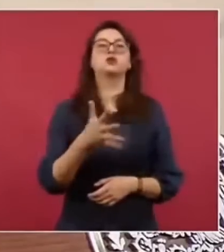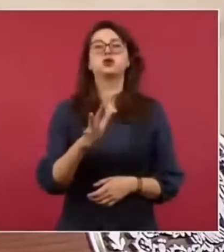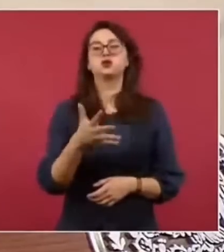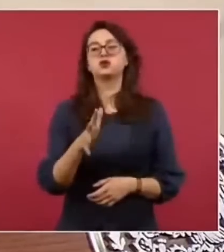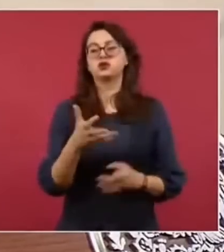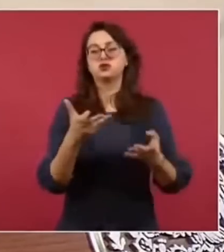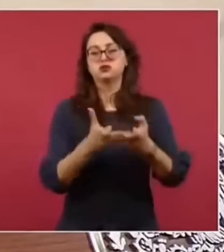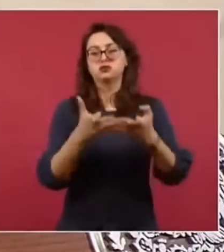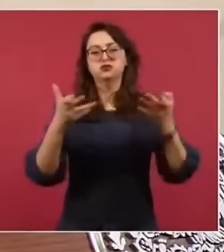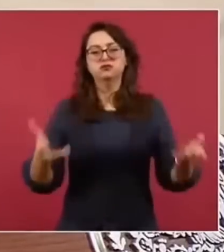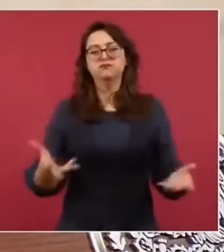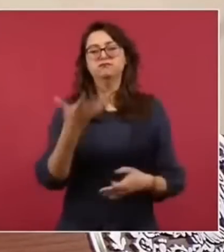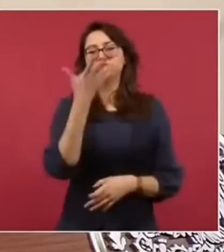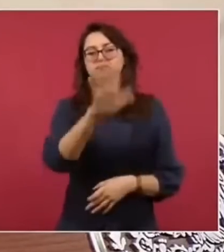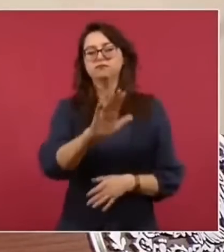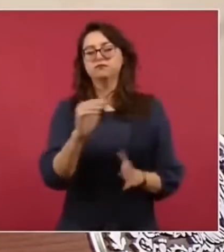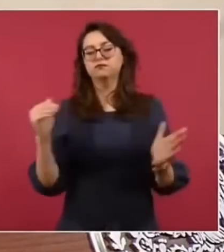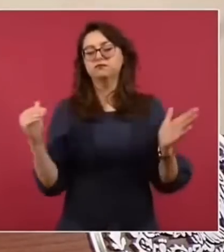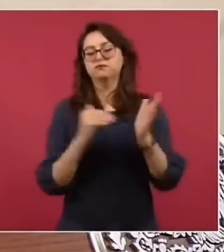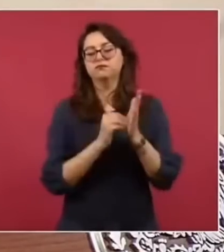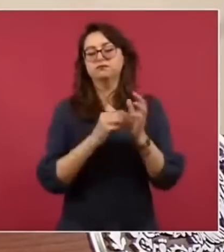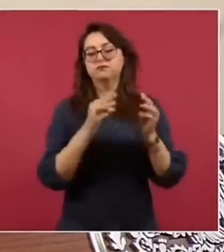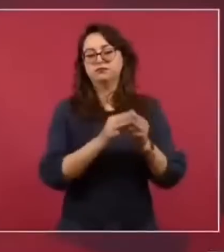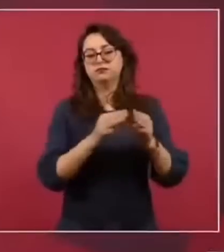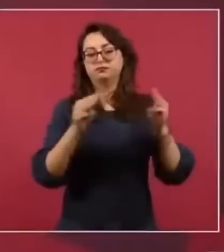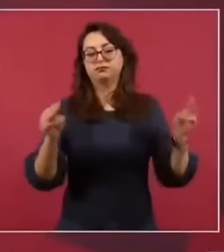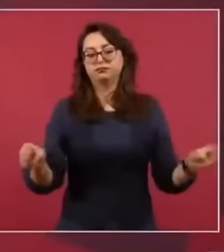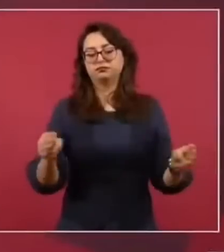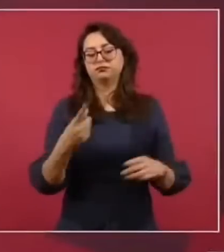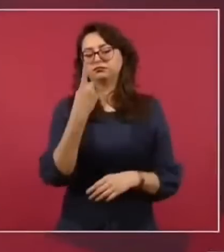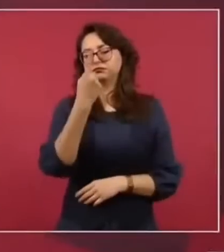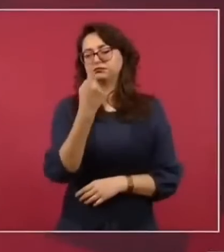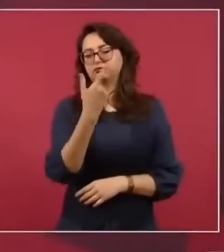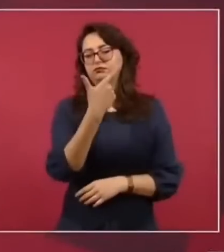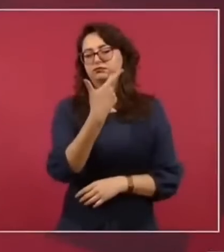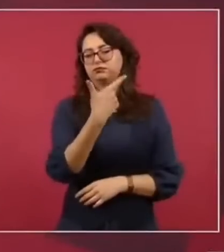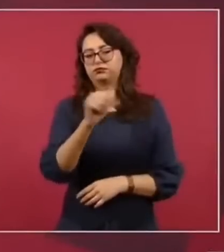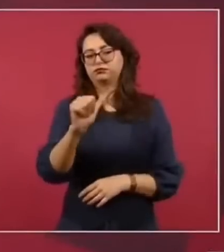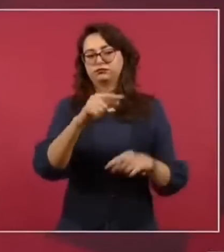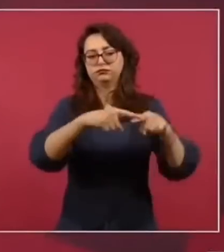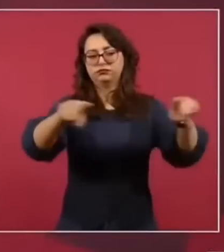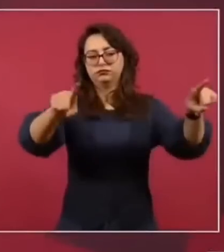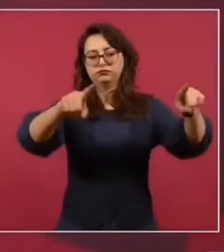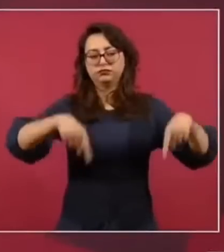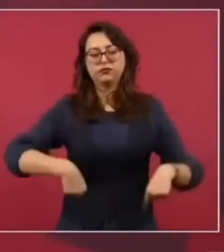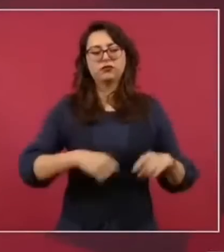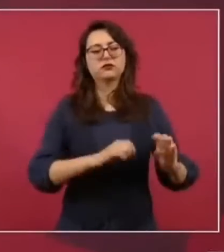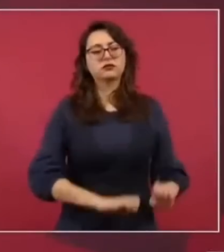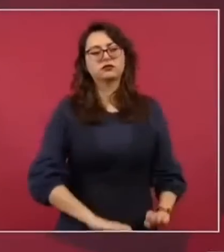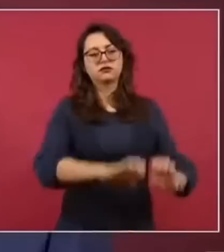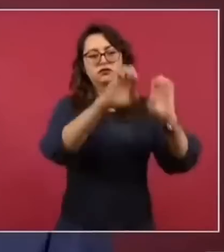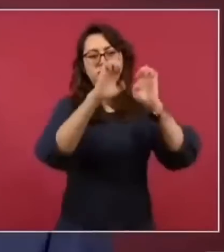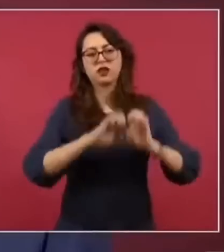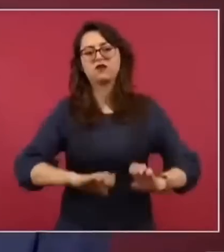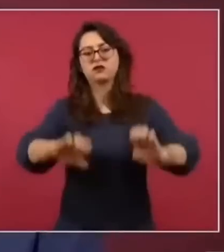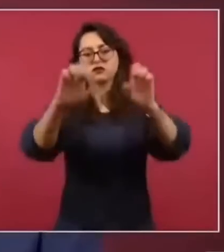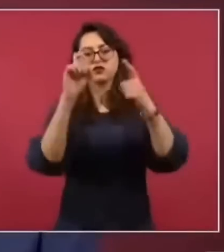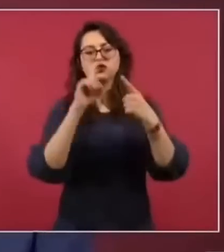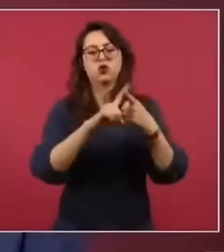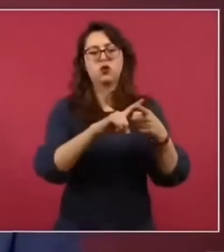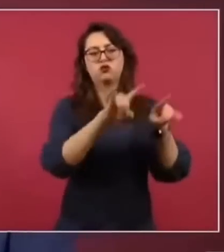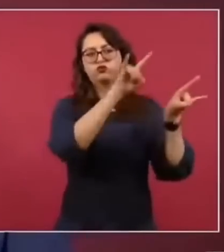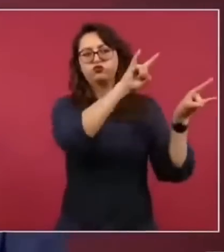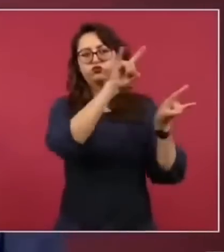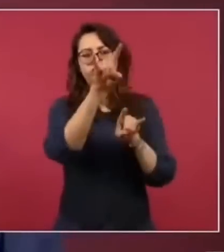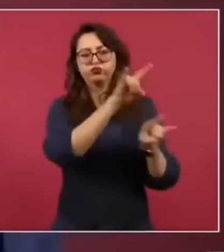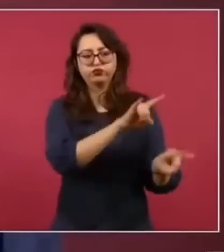en terrenos de 10,000 metros, de 1 hectárea, con dormitorios, con